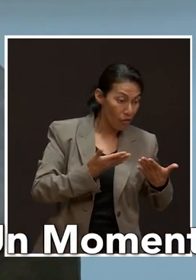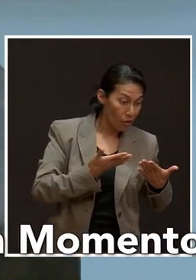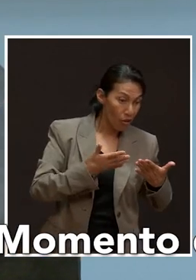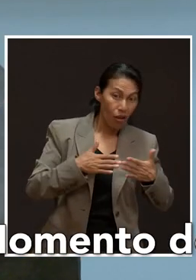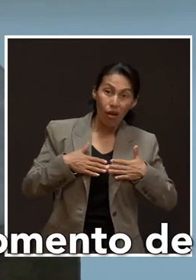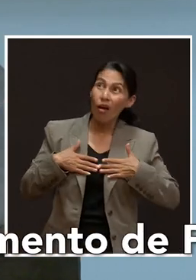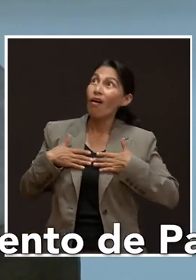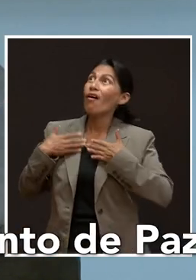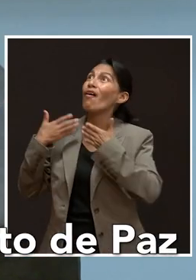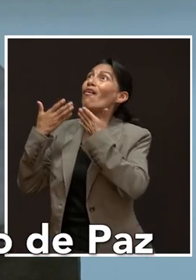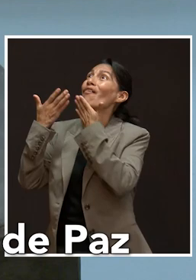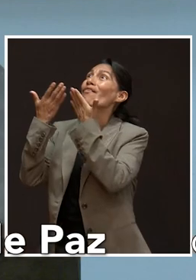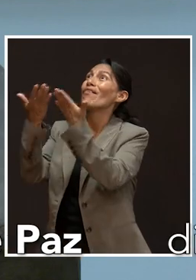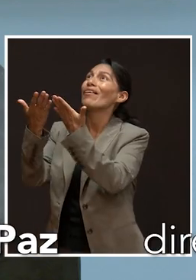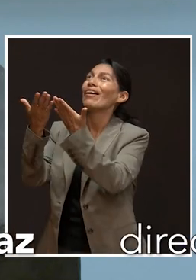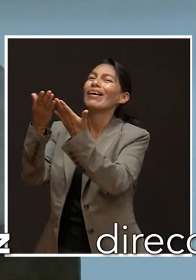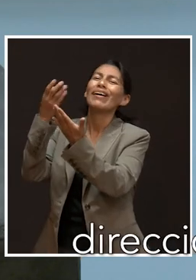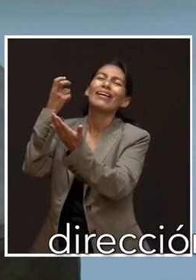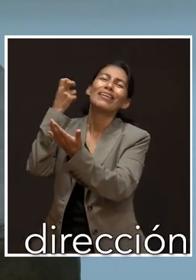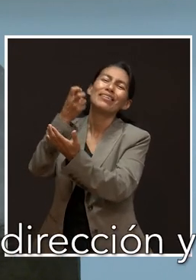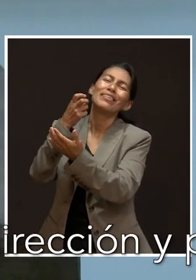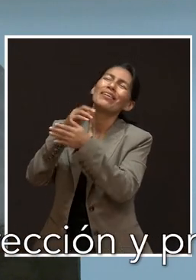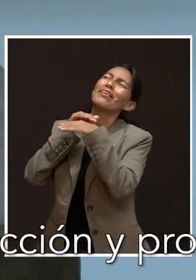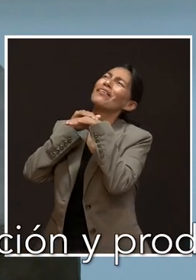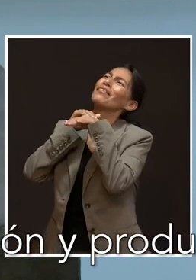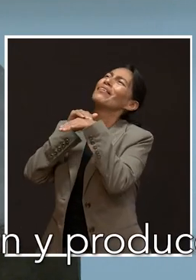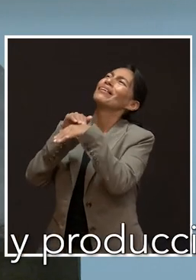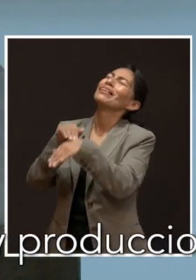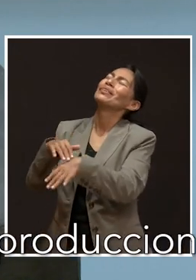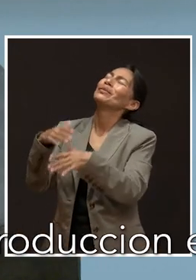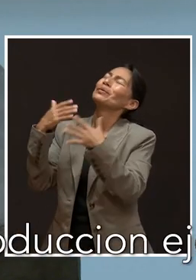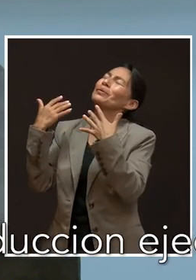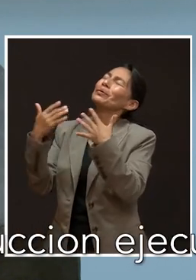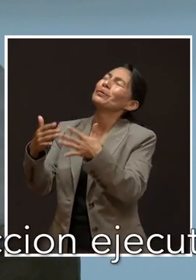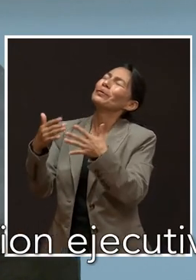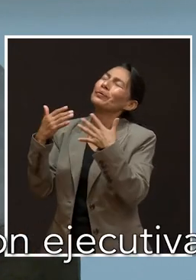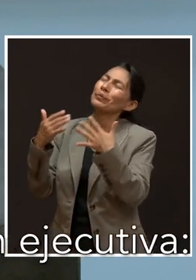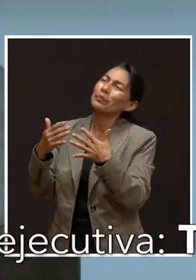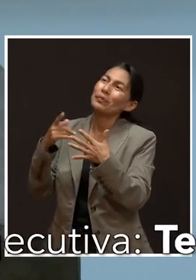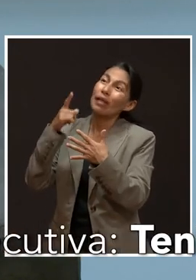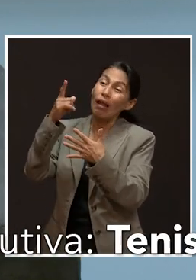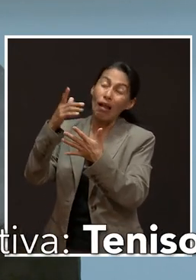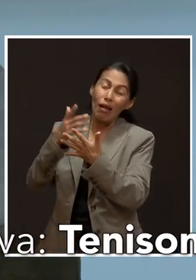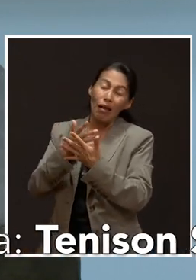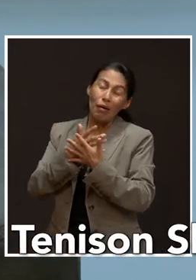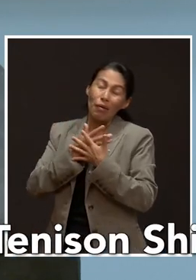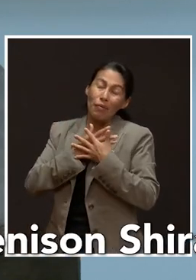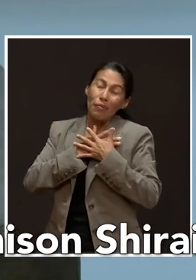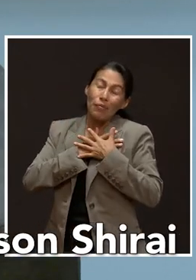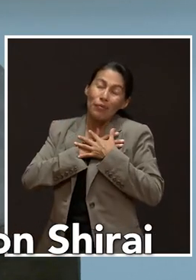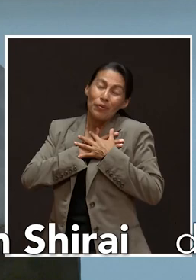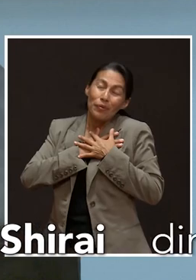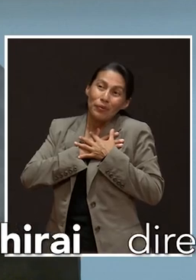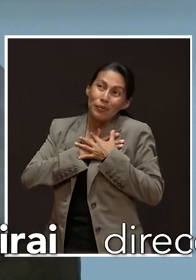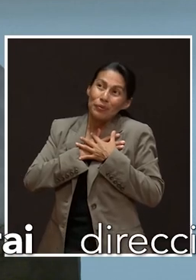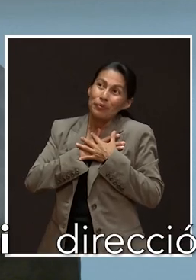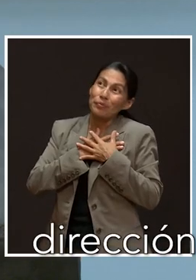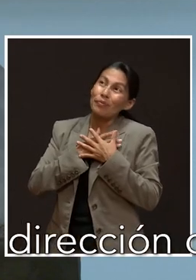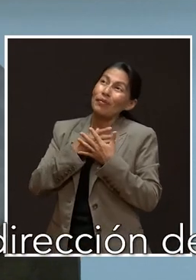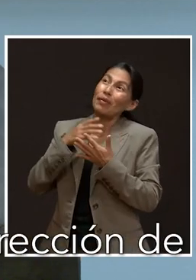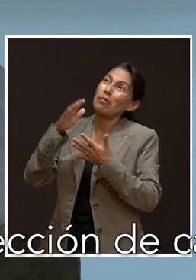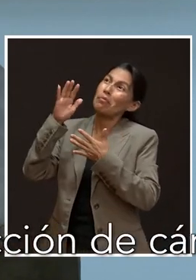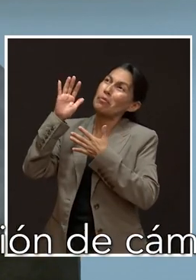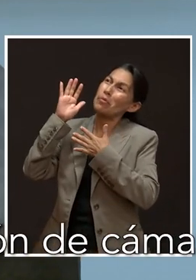colocado tu fe. Si tú confías en Dios, obedecerás sus mandatos de amor.